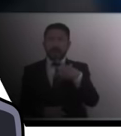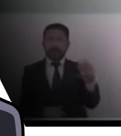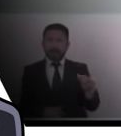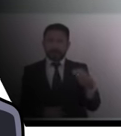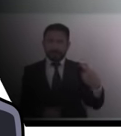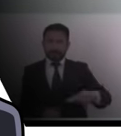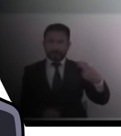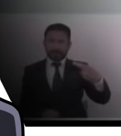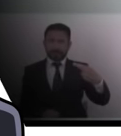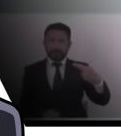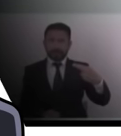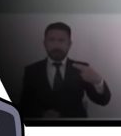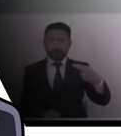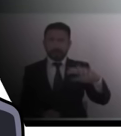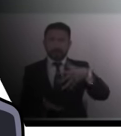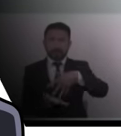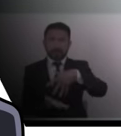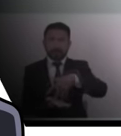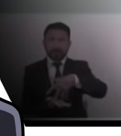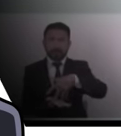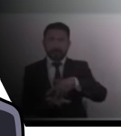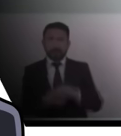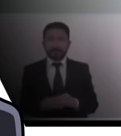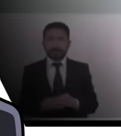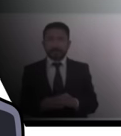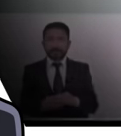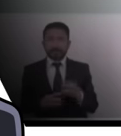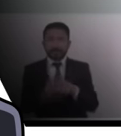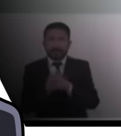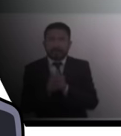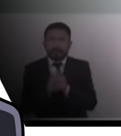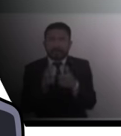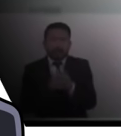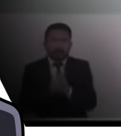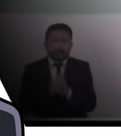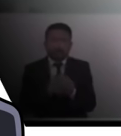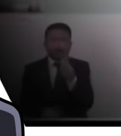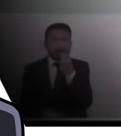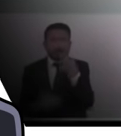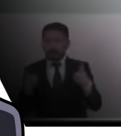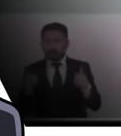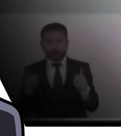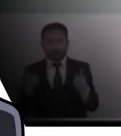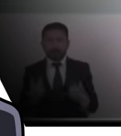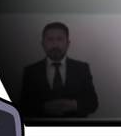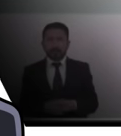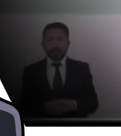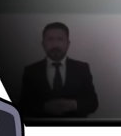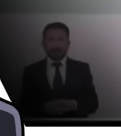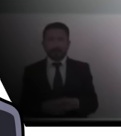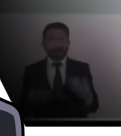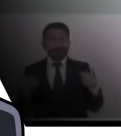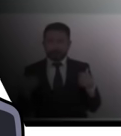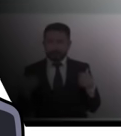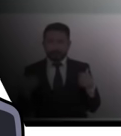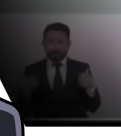una realidad de la población que se truena los dedos por llevar qué comer a su hogar, que no